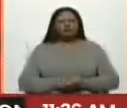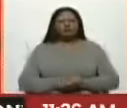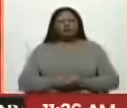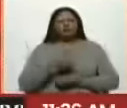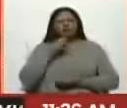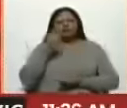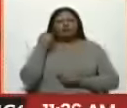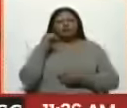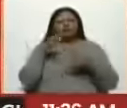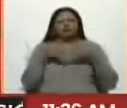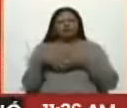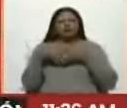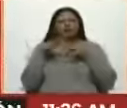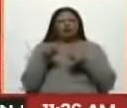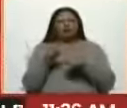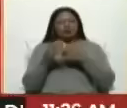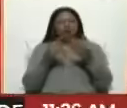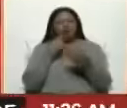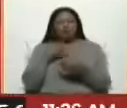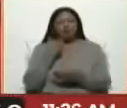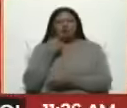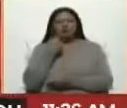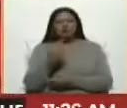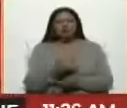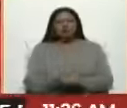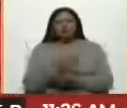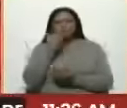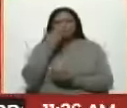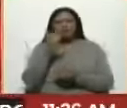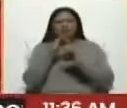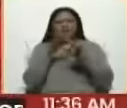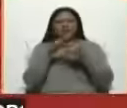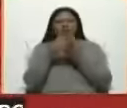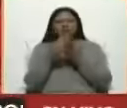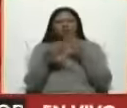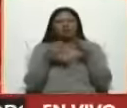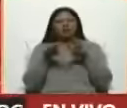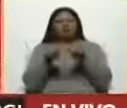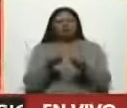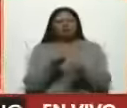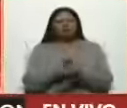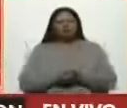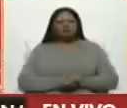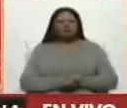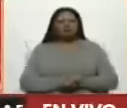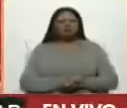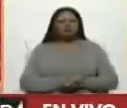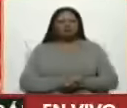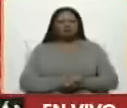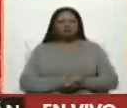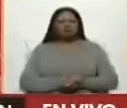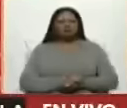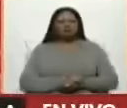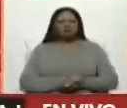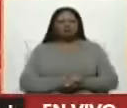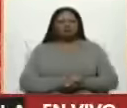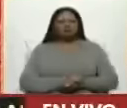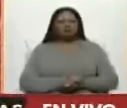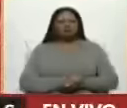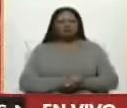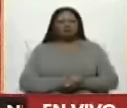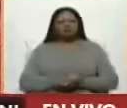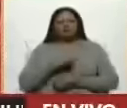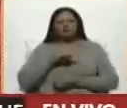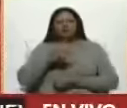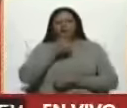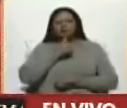detrás de eso está el imperialismo. Ahora uno puede decir, al frente de eso está el imperialismo, en este momento. Y nosotros hemos aguantado.